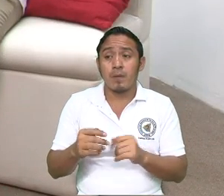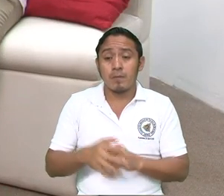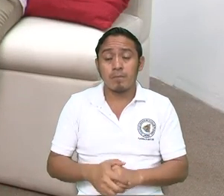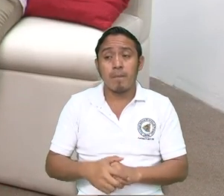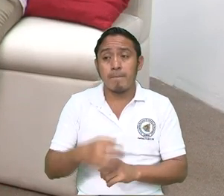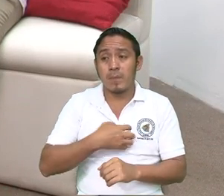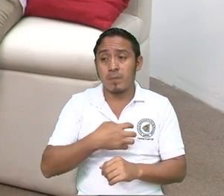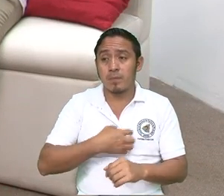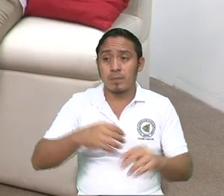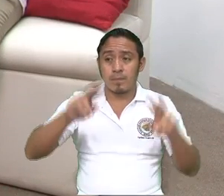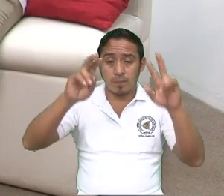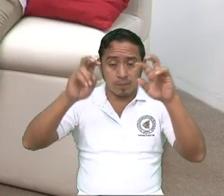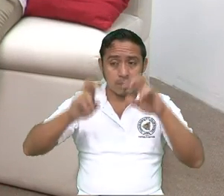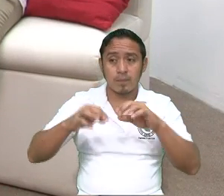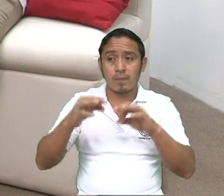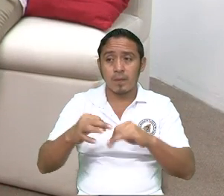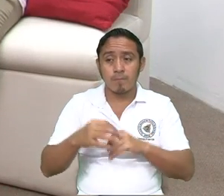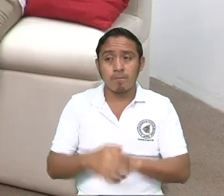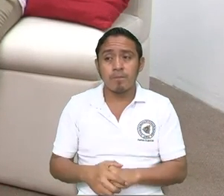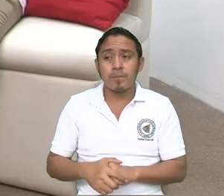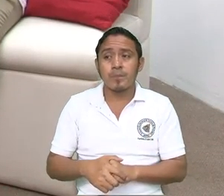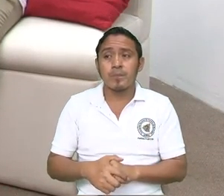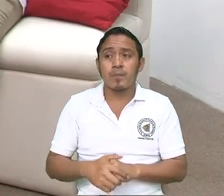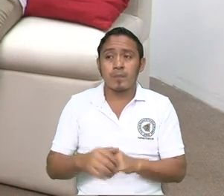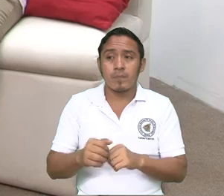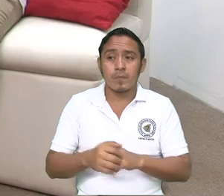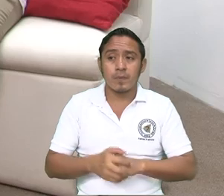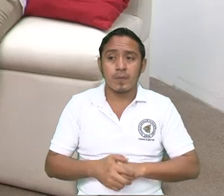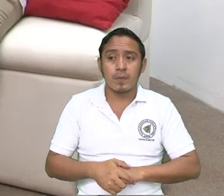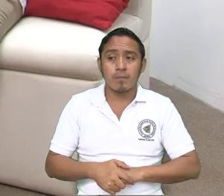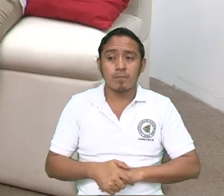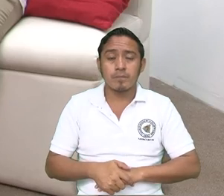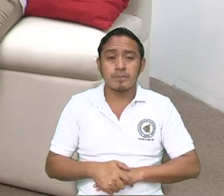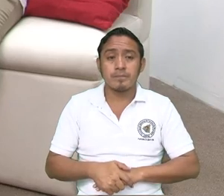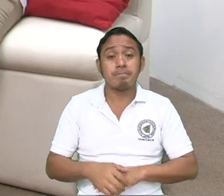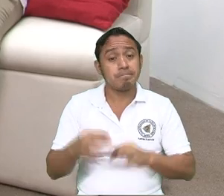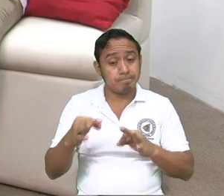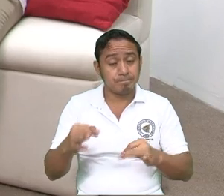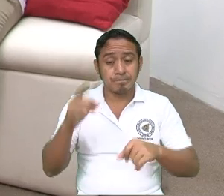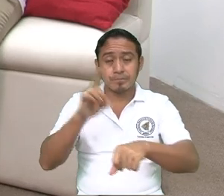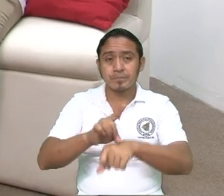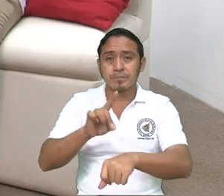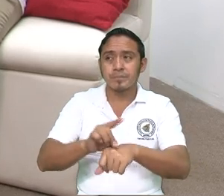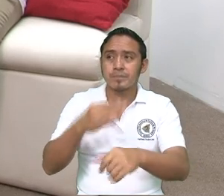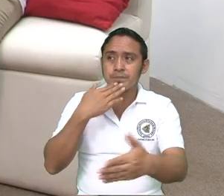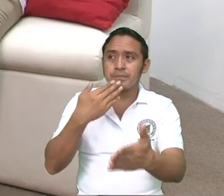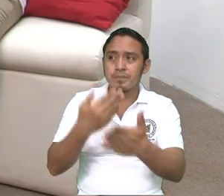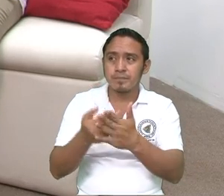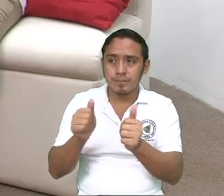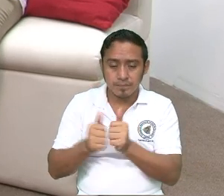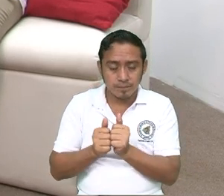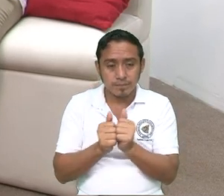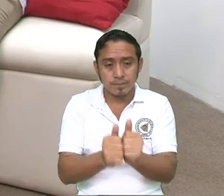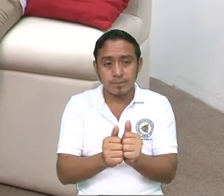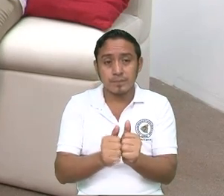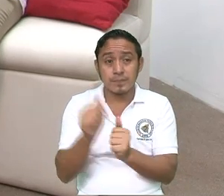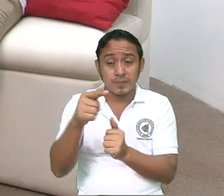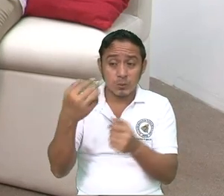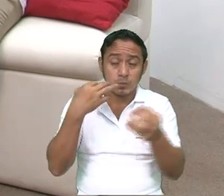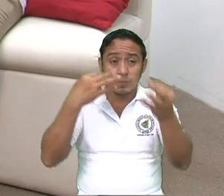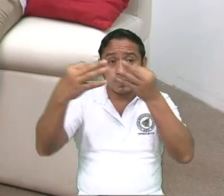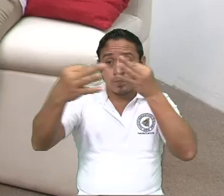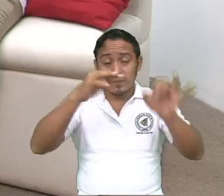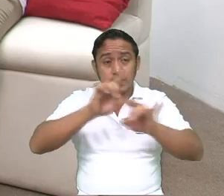identificando la causa se corrige bueno doctor muchísimas gracias por habernos acompañado y ayudarnos a